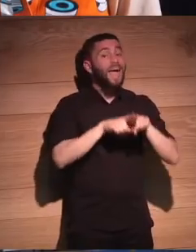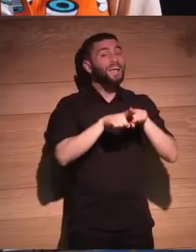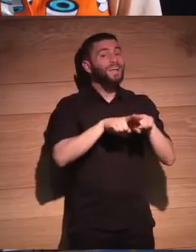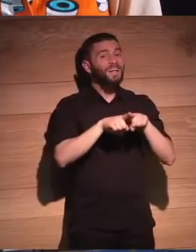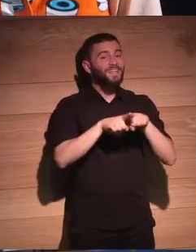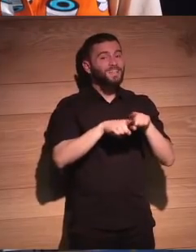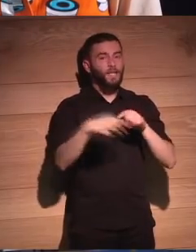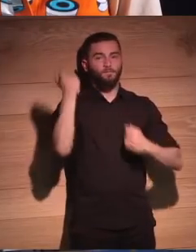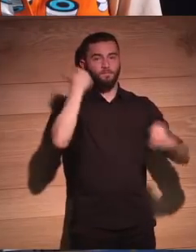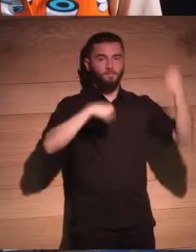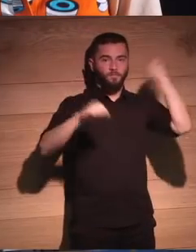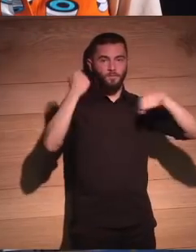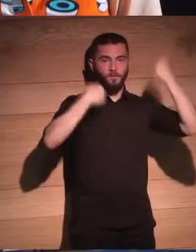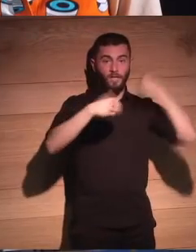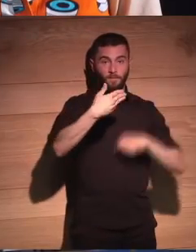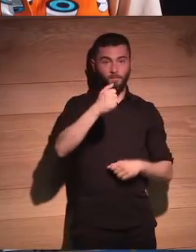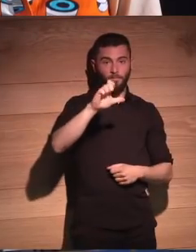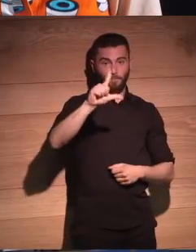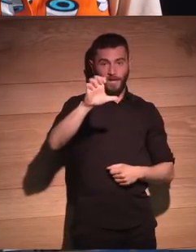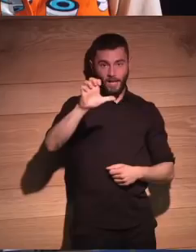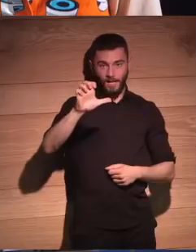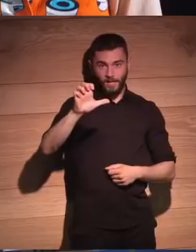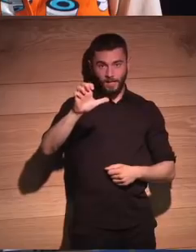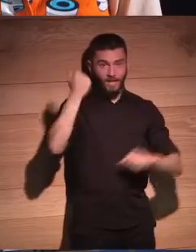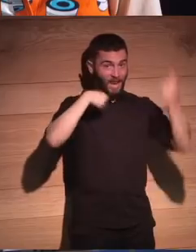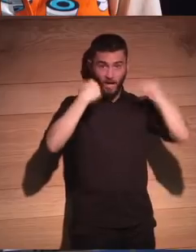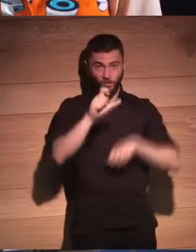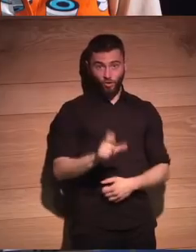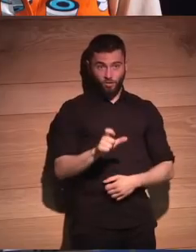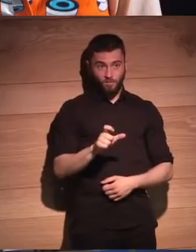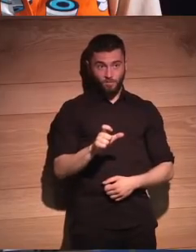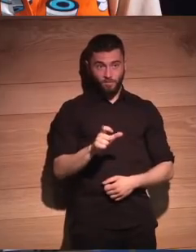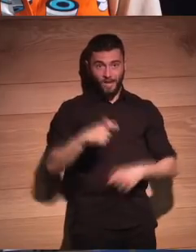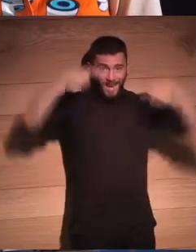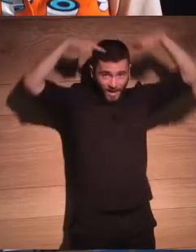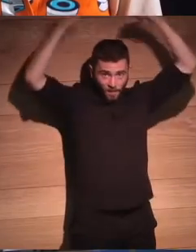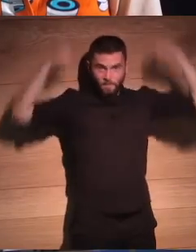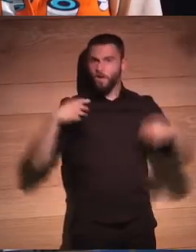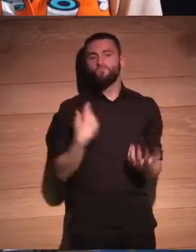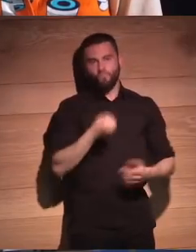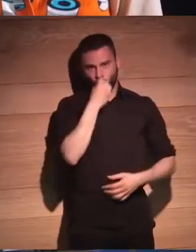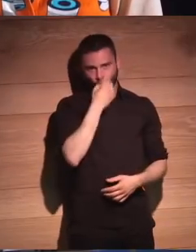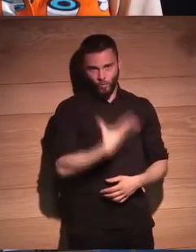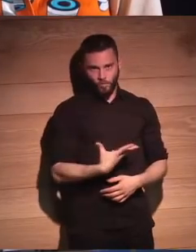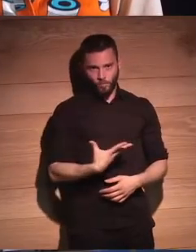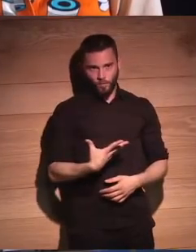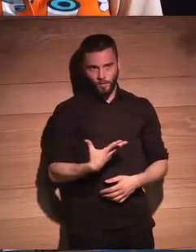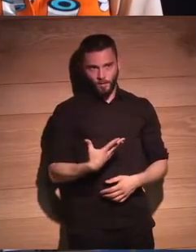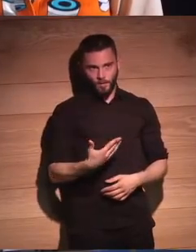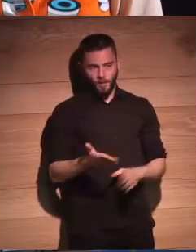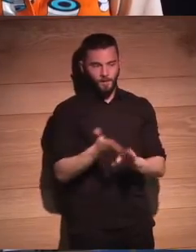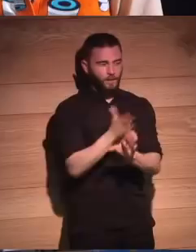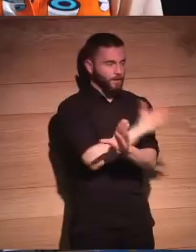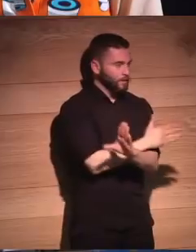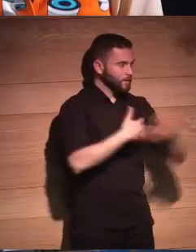la actuación de Bale en Batman fue muy buena y se comparó muchísimo con la película de